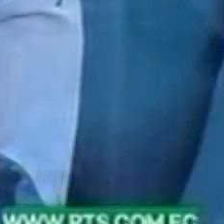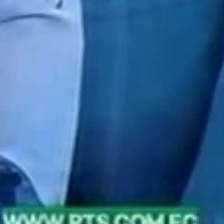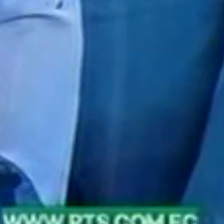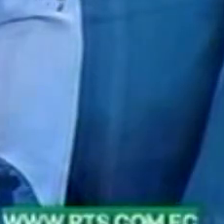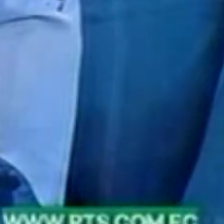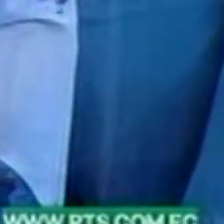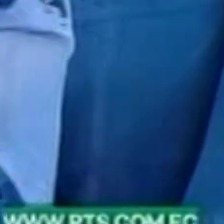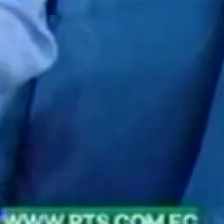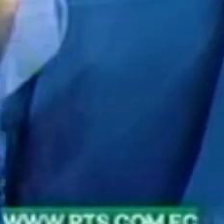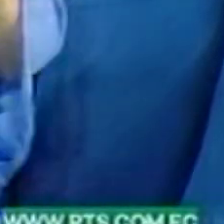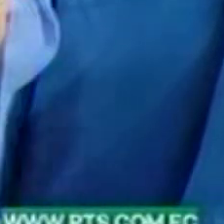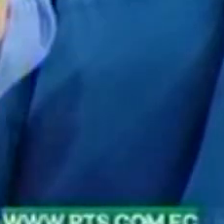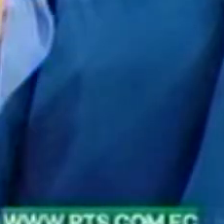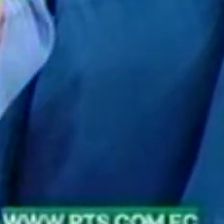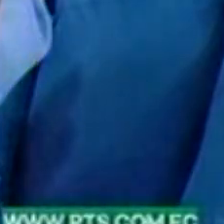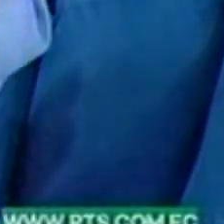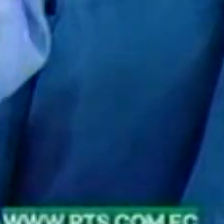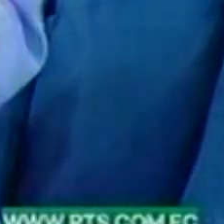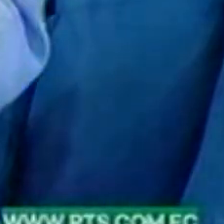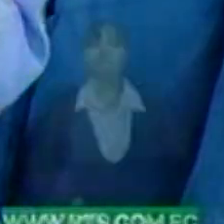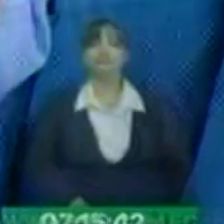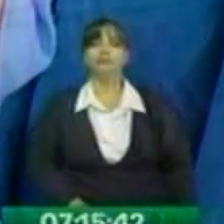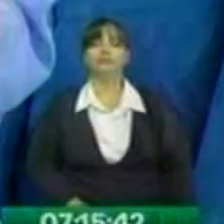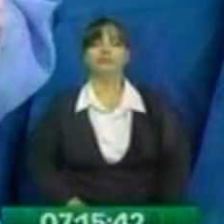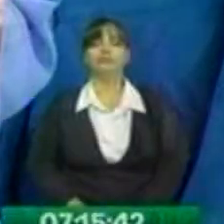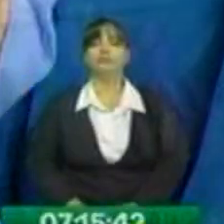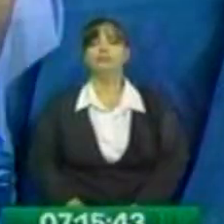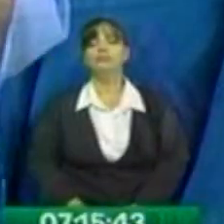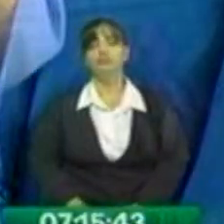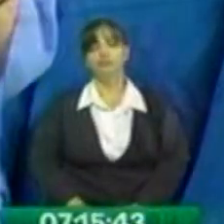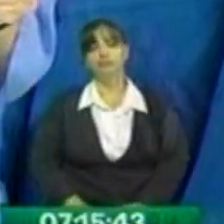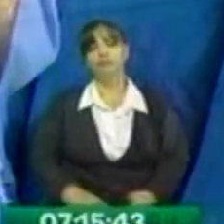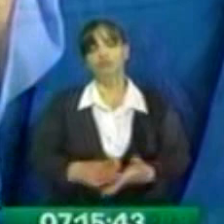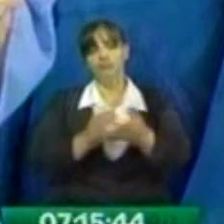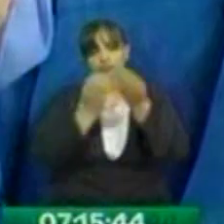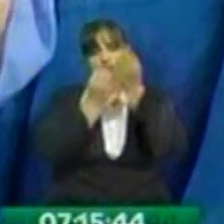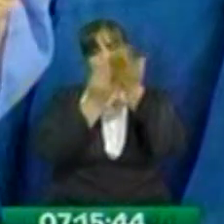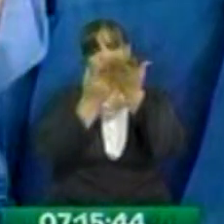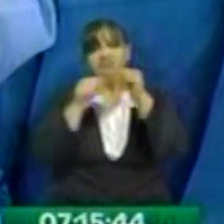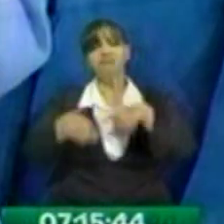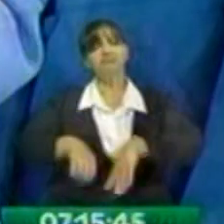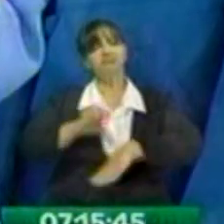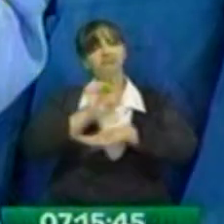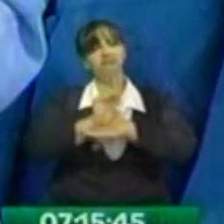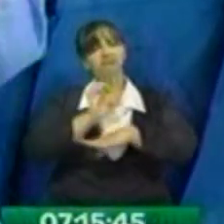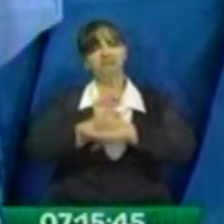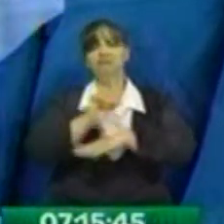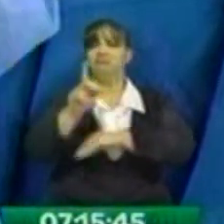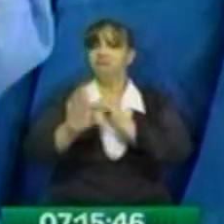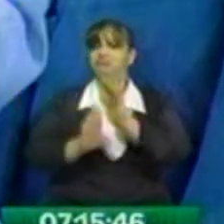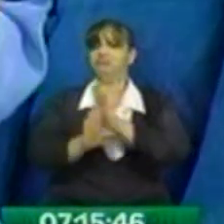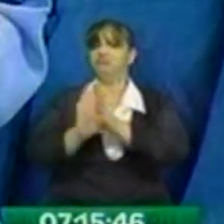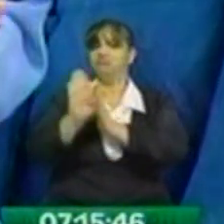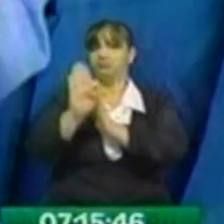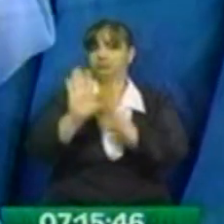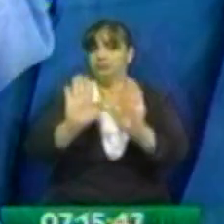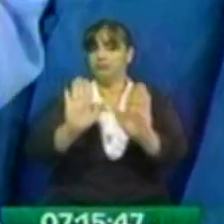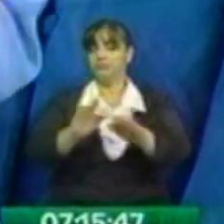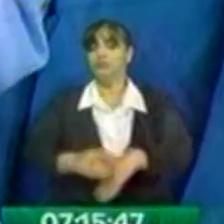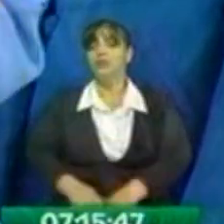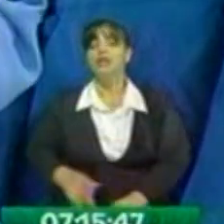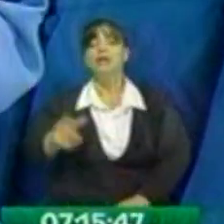Amigos televidentes, no hay duda de que el termómetro del adelanto y el progreso de un país se mide en la atención y